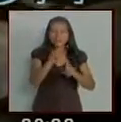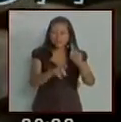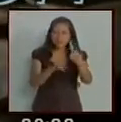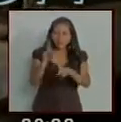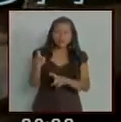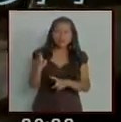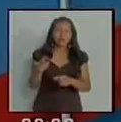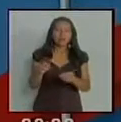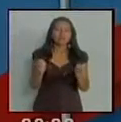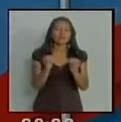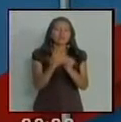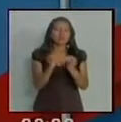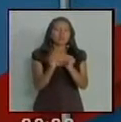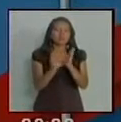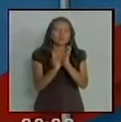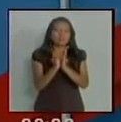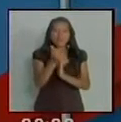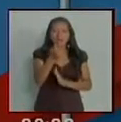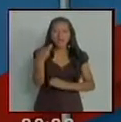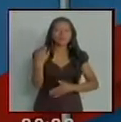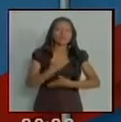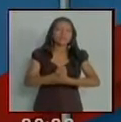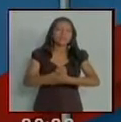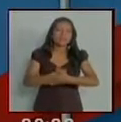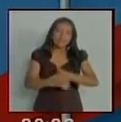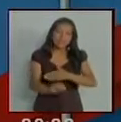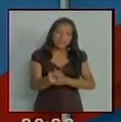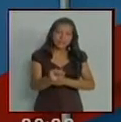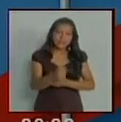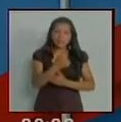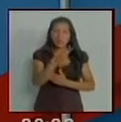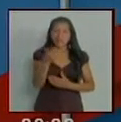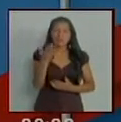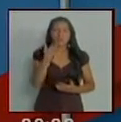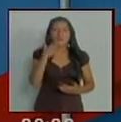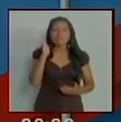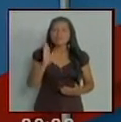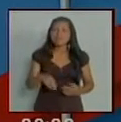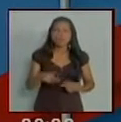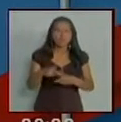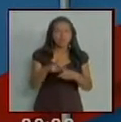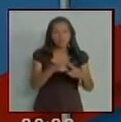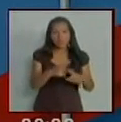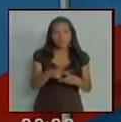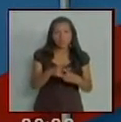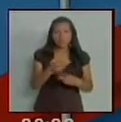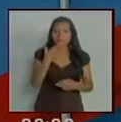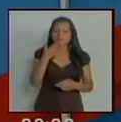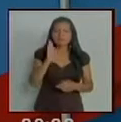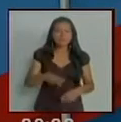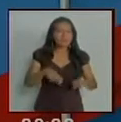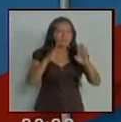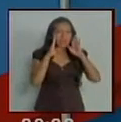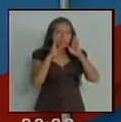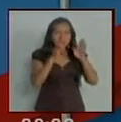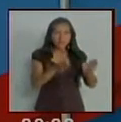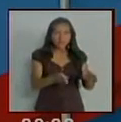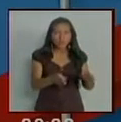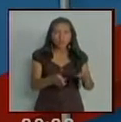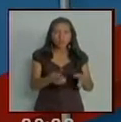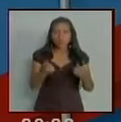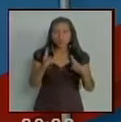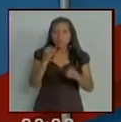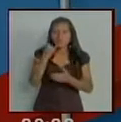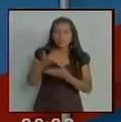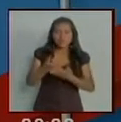Entonces, son ciertos factores durante el nacimiento, malos cuidados, mala atención después